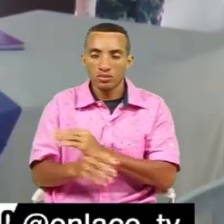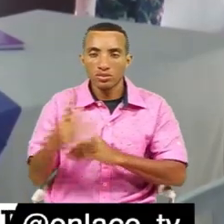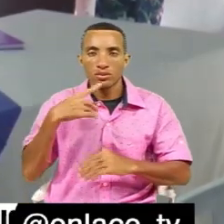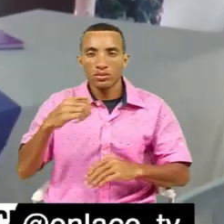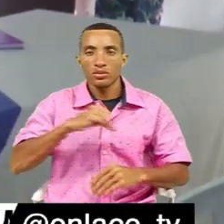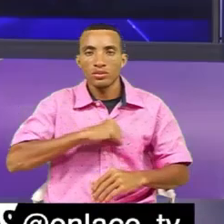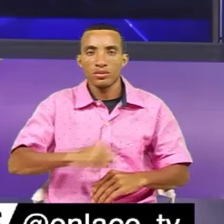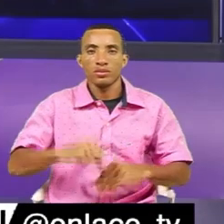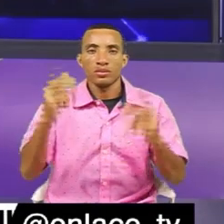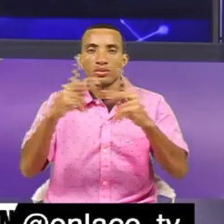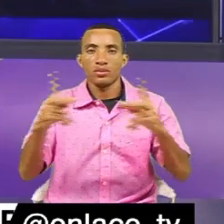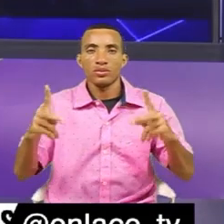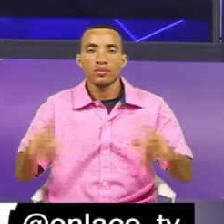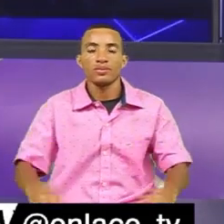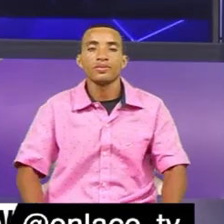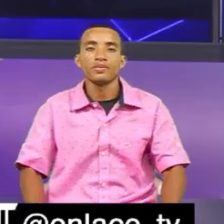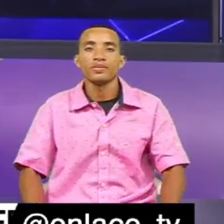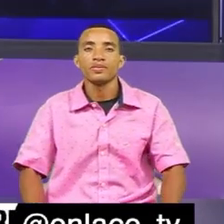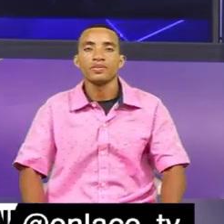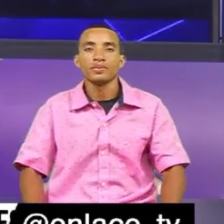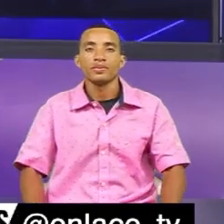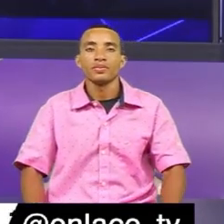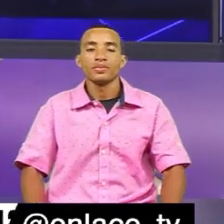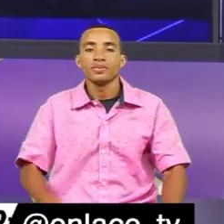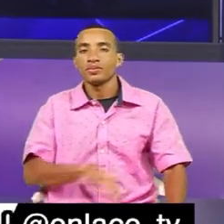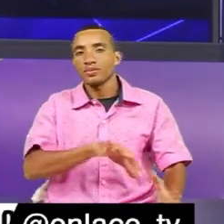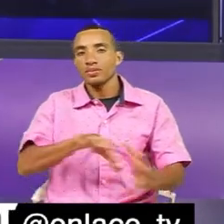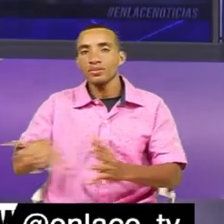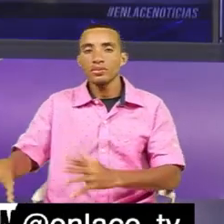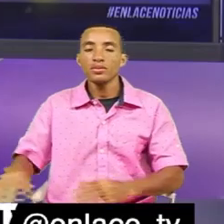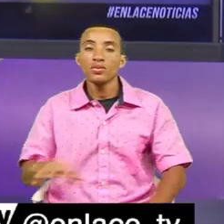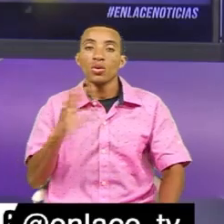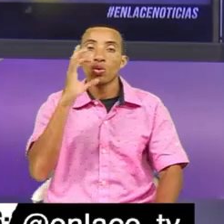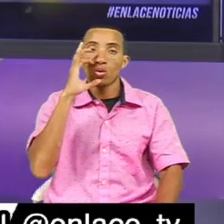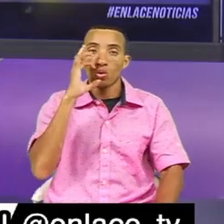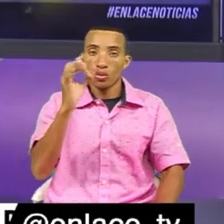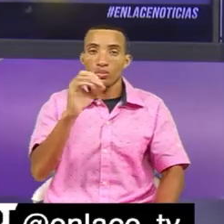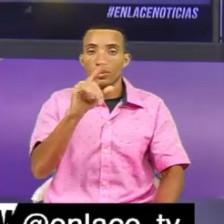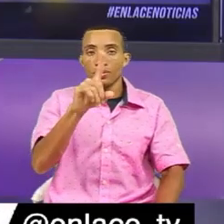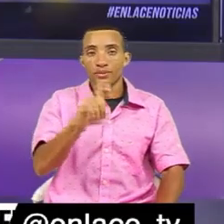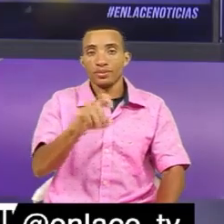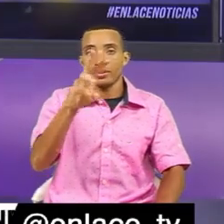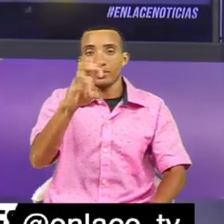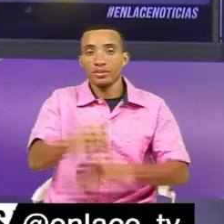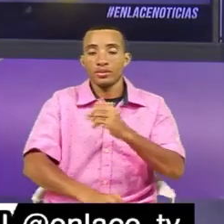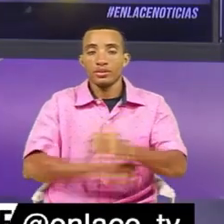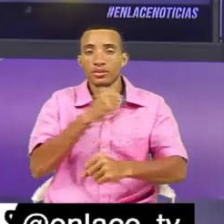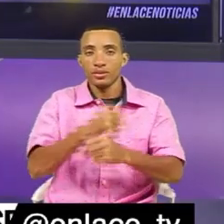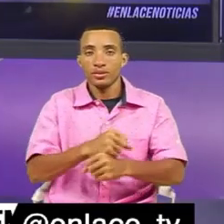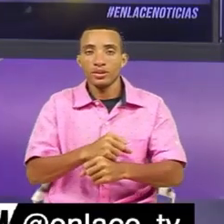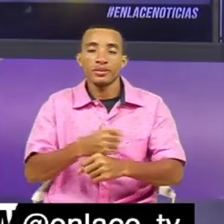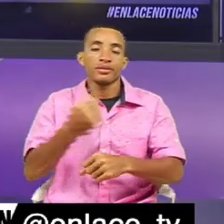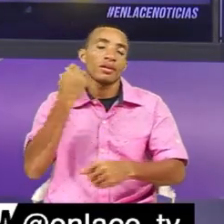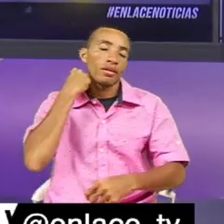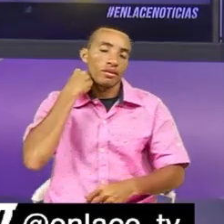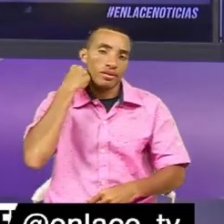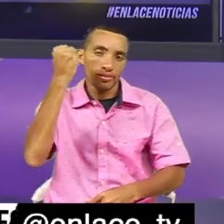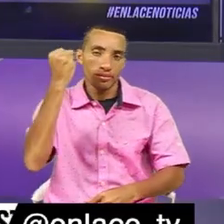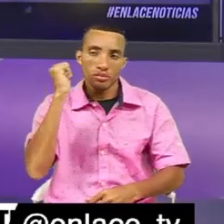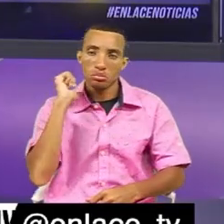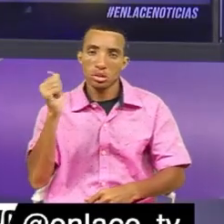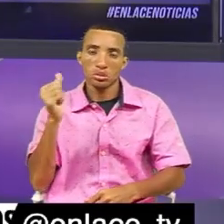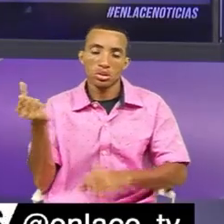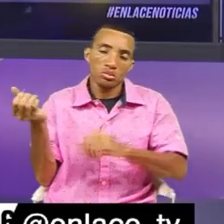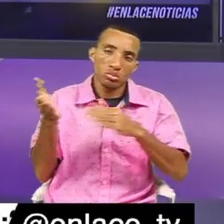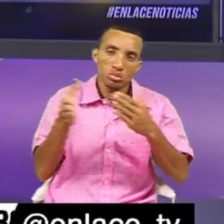humanos. Y un hombre de 68 años de edad se suicidó en el barrio Simón Bolívar. Familiares y amigos se muestran sorprendidos con